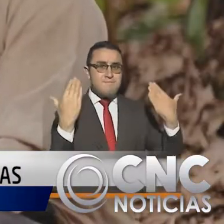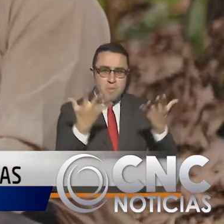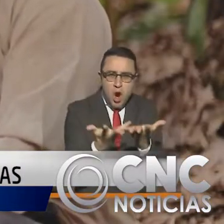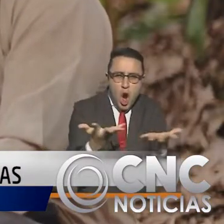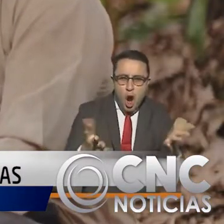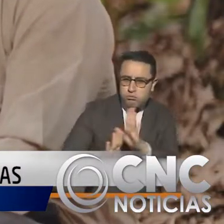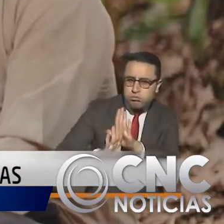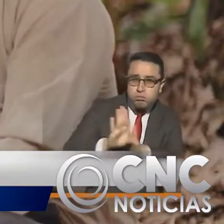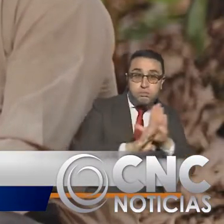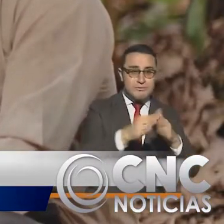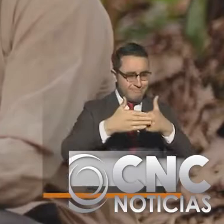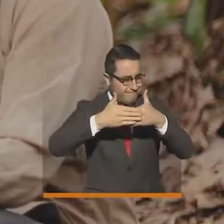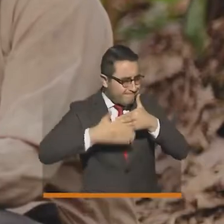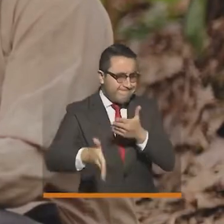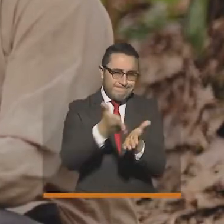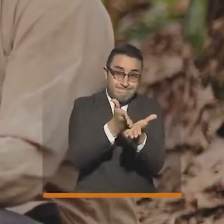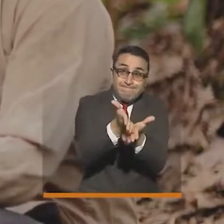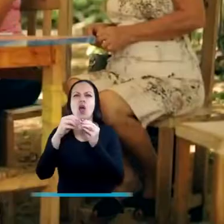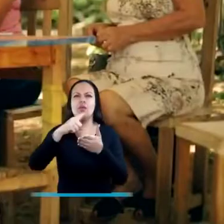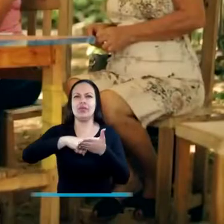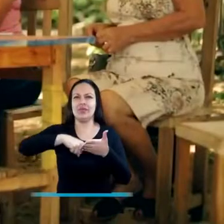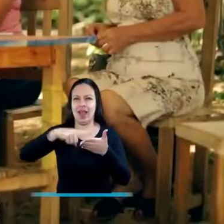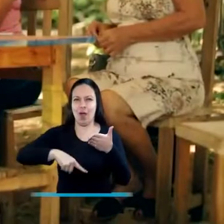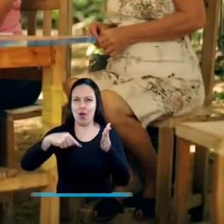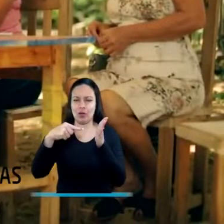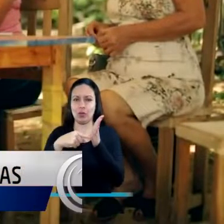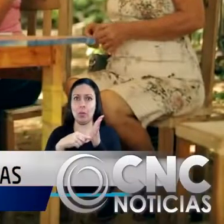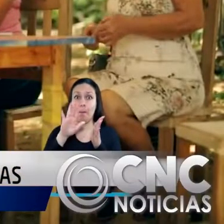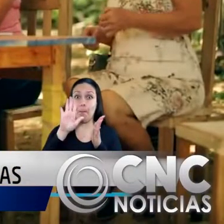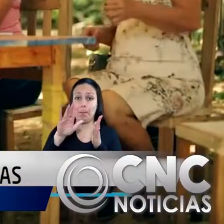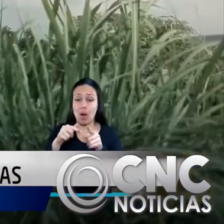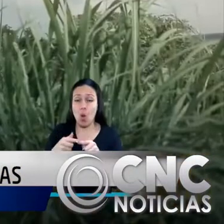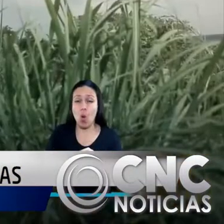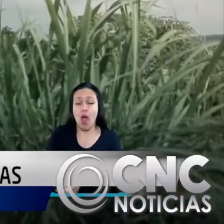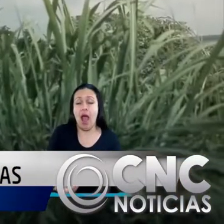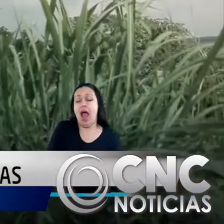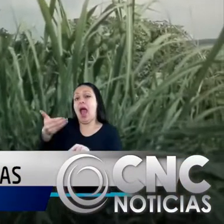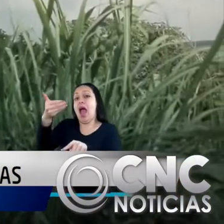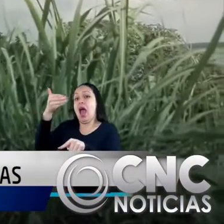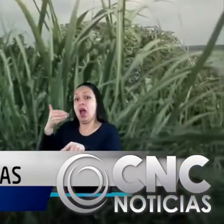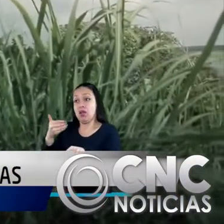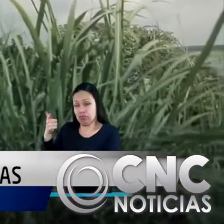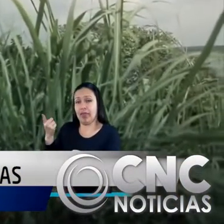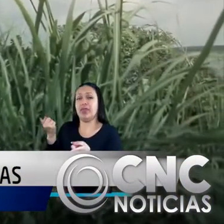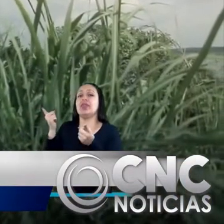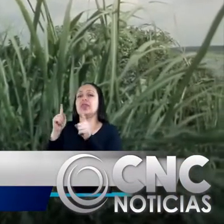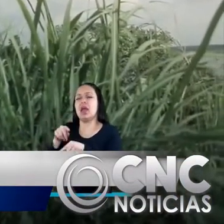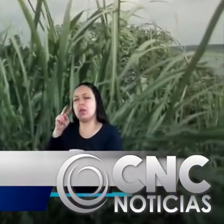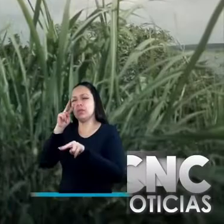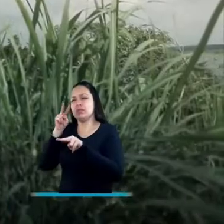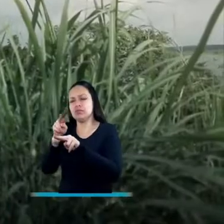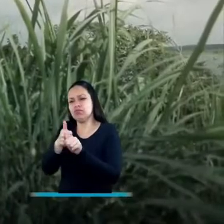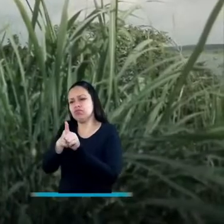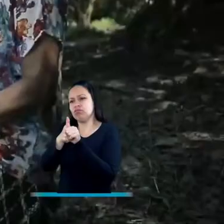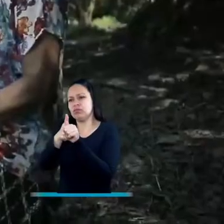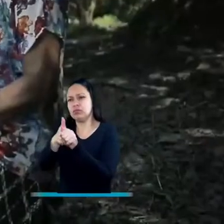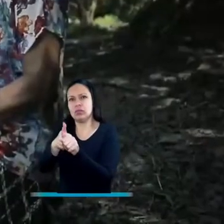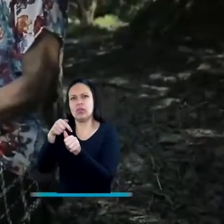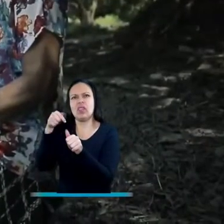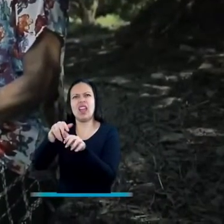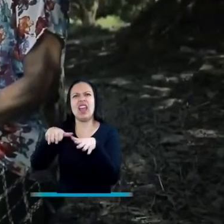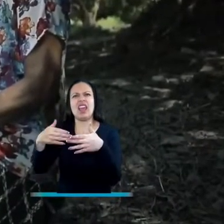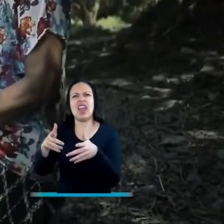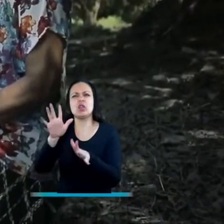amazonas antioquia bolívar cauca sar córdoba la guajira nariño quindío risaralda sucre tolima